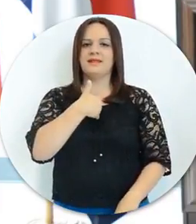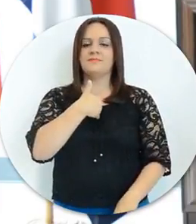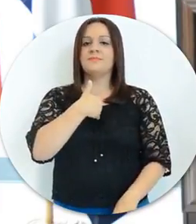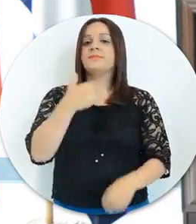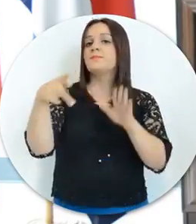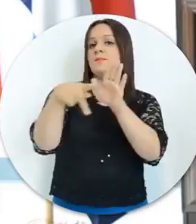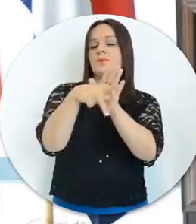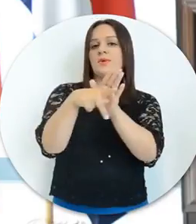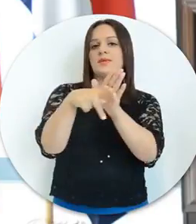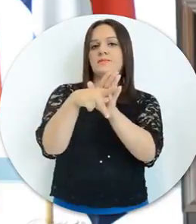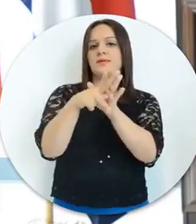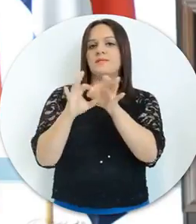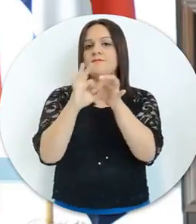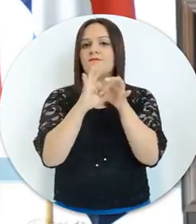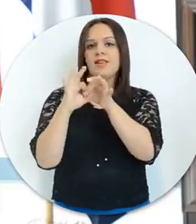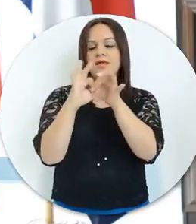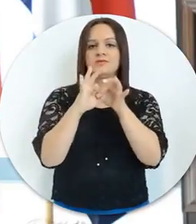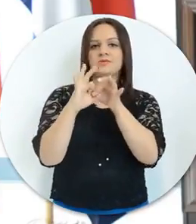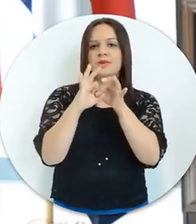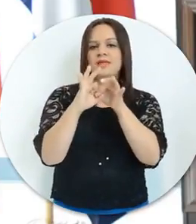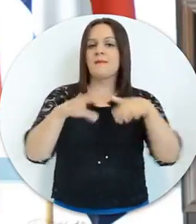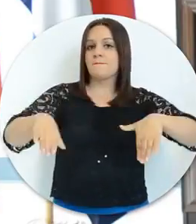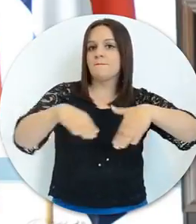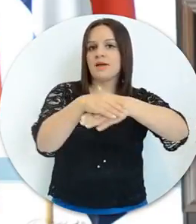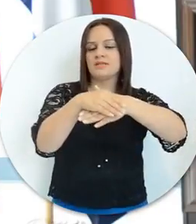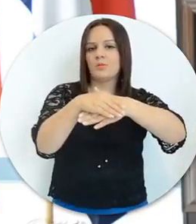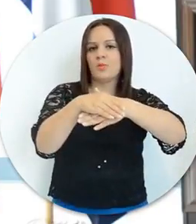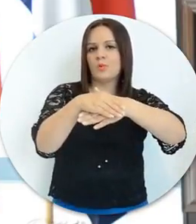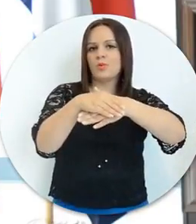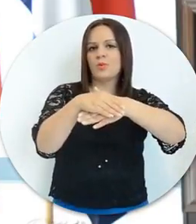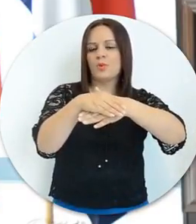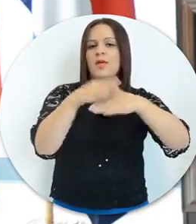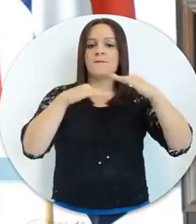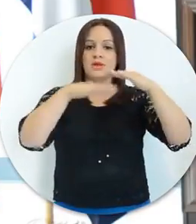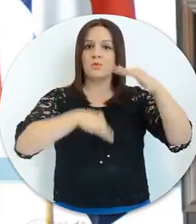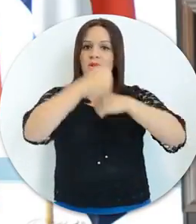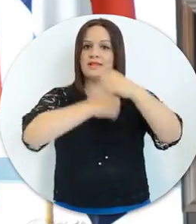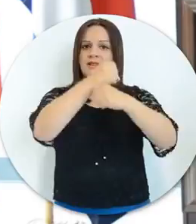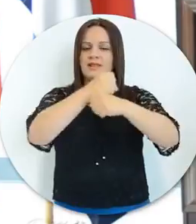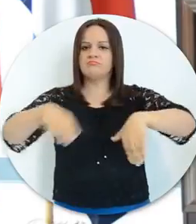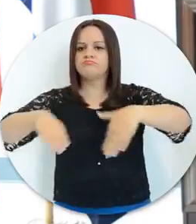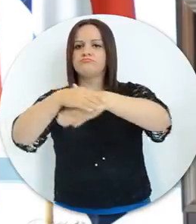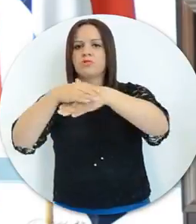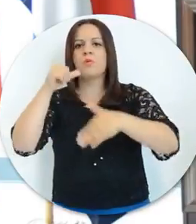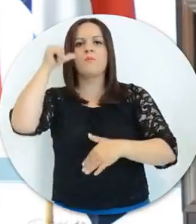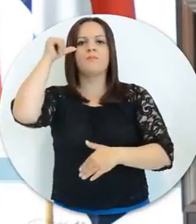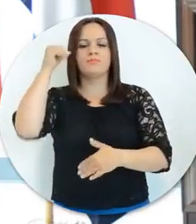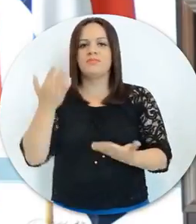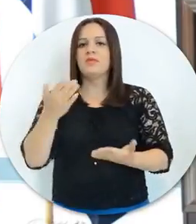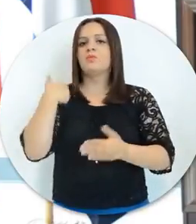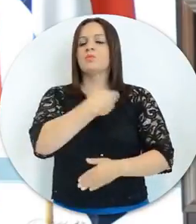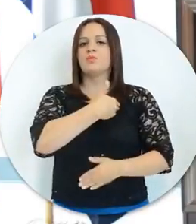es prohibir las relaciones de matrimonio que se dan en personas menores de edad. Nuestro